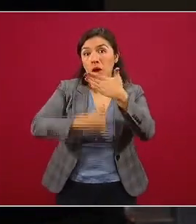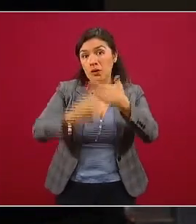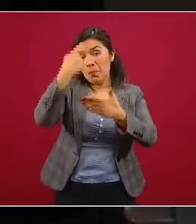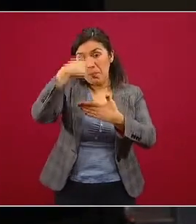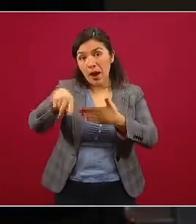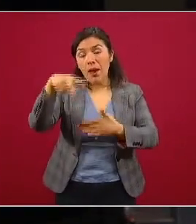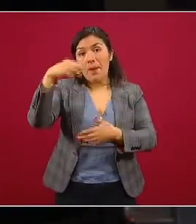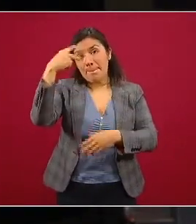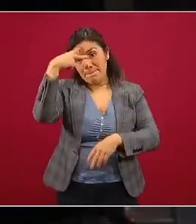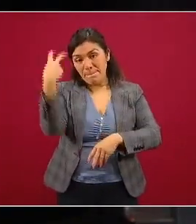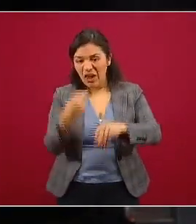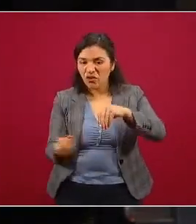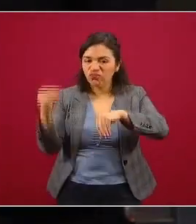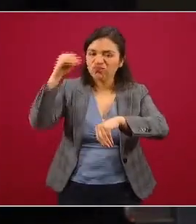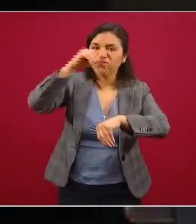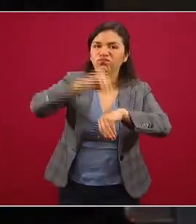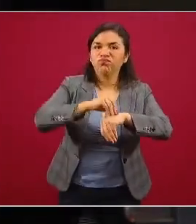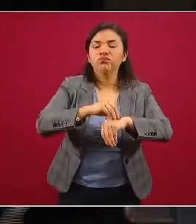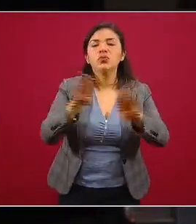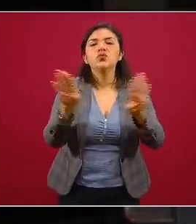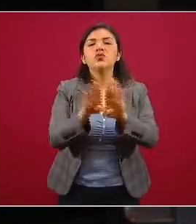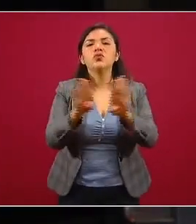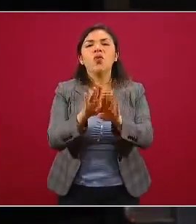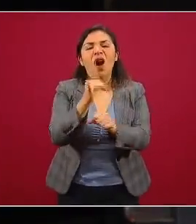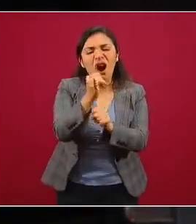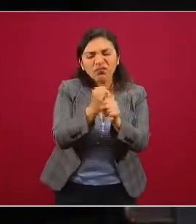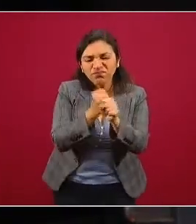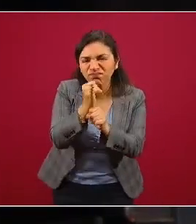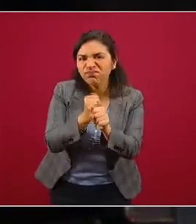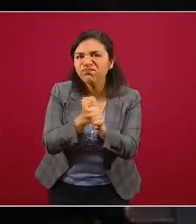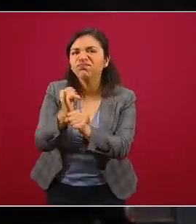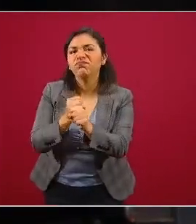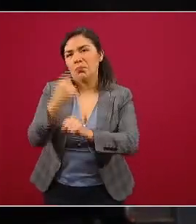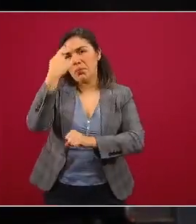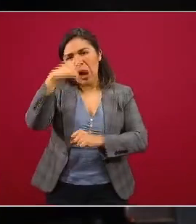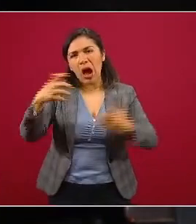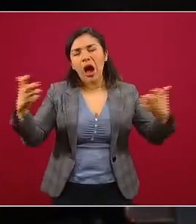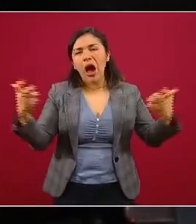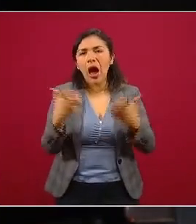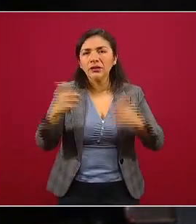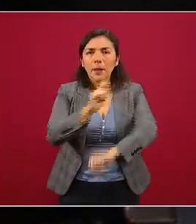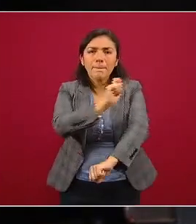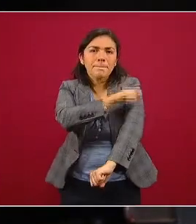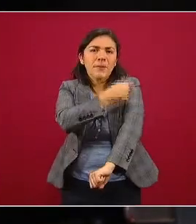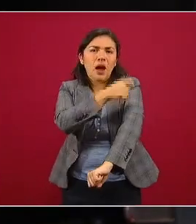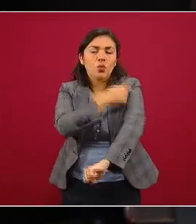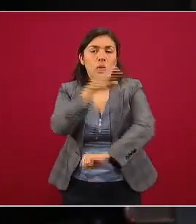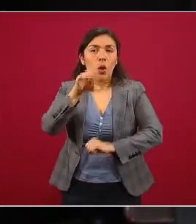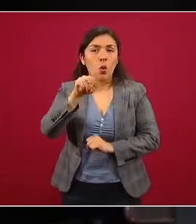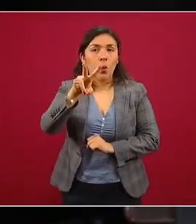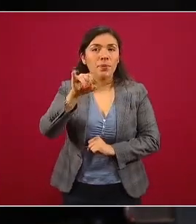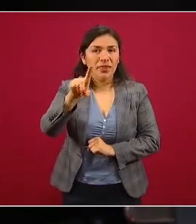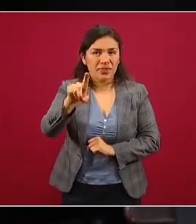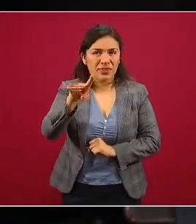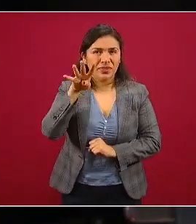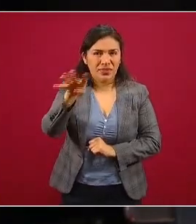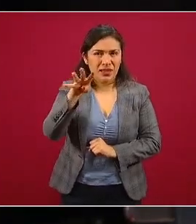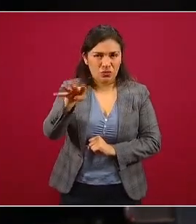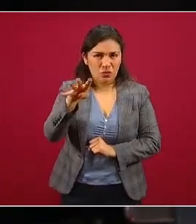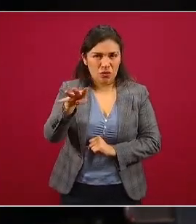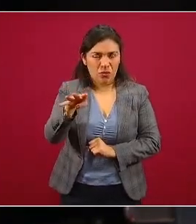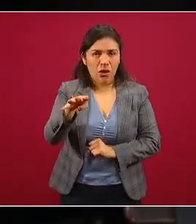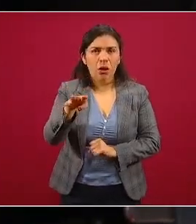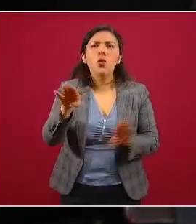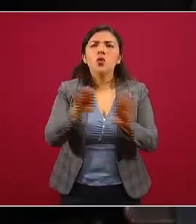México se suma precisamente a lo que tiene que ver con la investigación para la creación de la vacuna contra el COVID-19, si